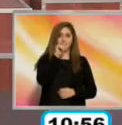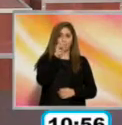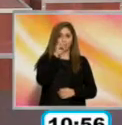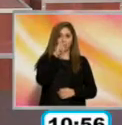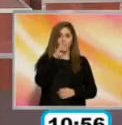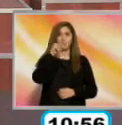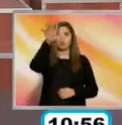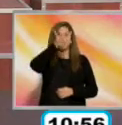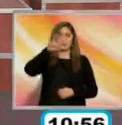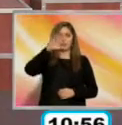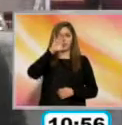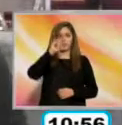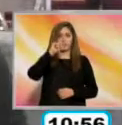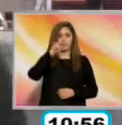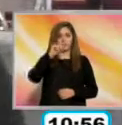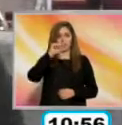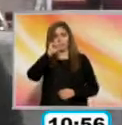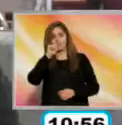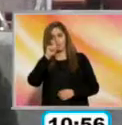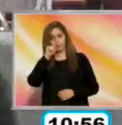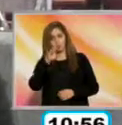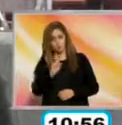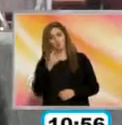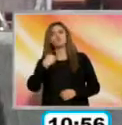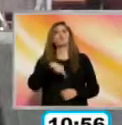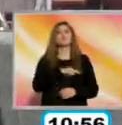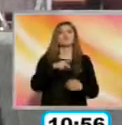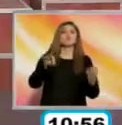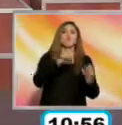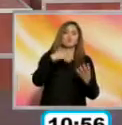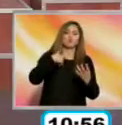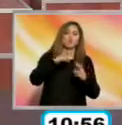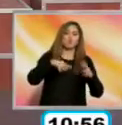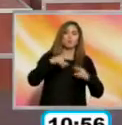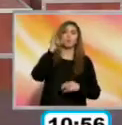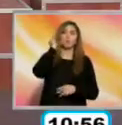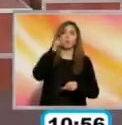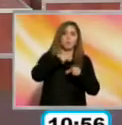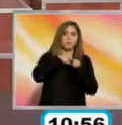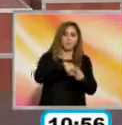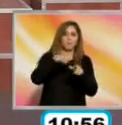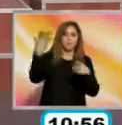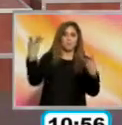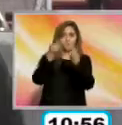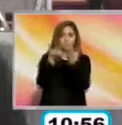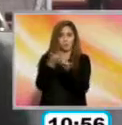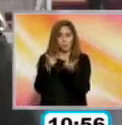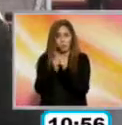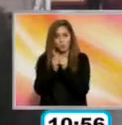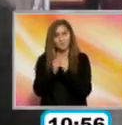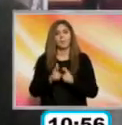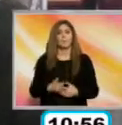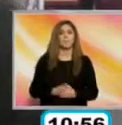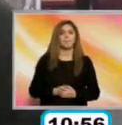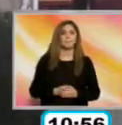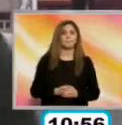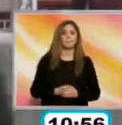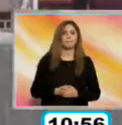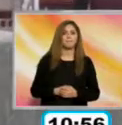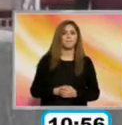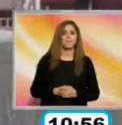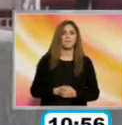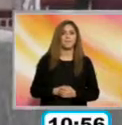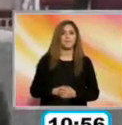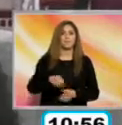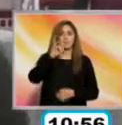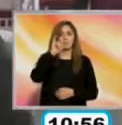Carpastros. Se reinauguró como un venue para tocar. Esperemos que funcione muy bien. Y que esto siga, ¿no? Sí, por supuesto, que